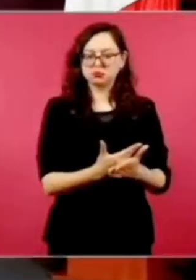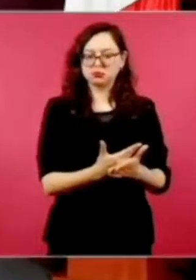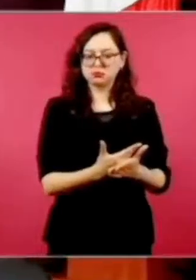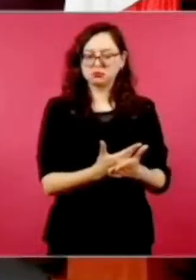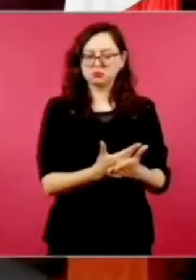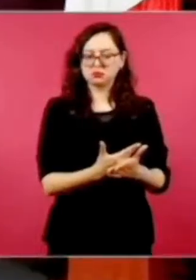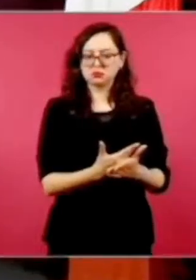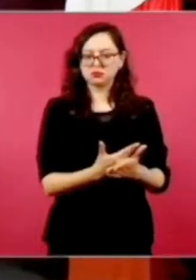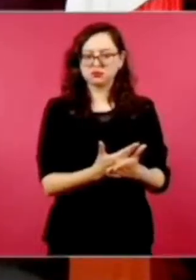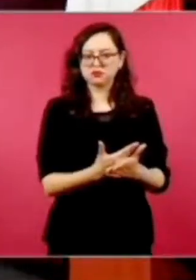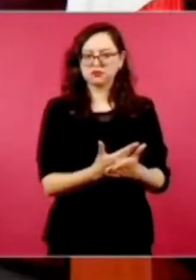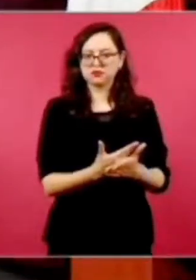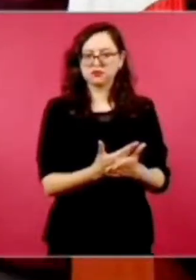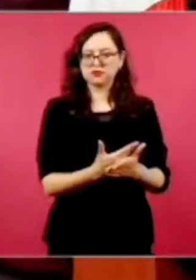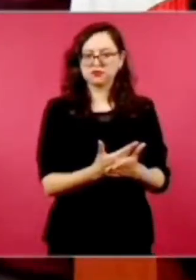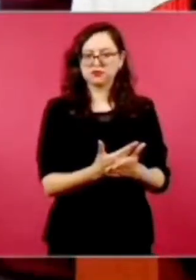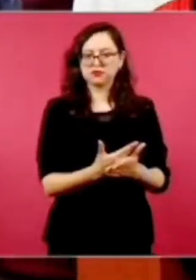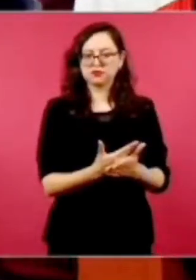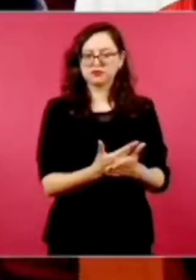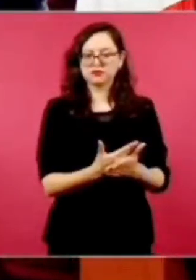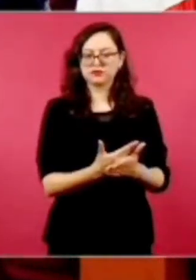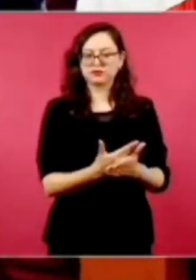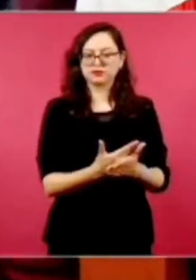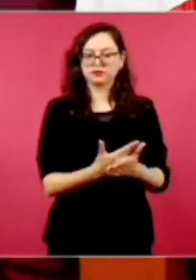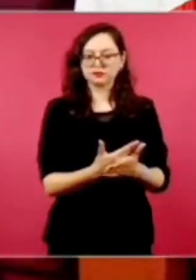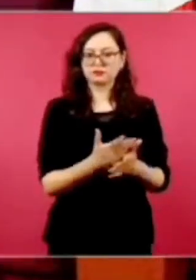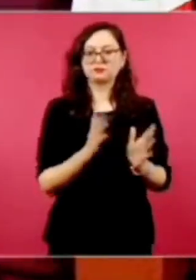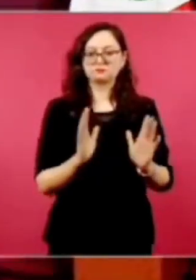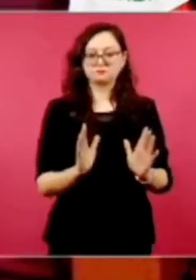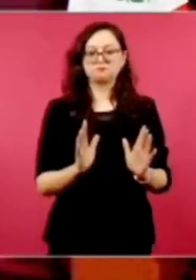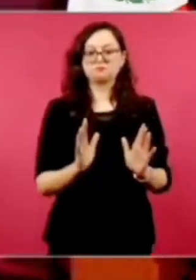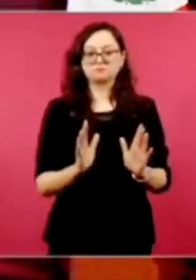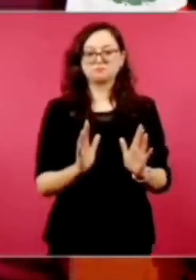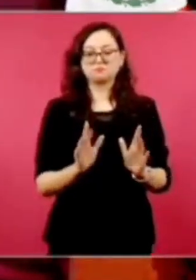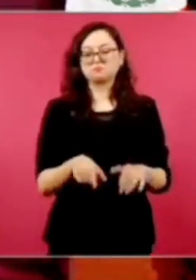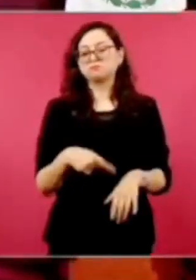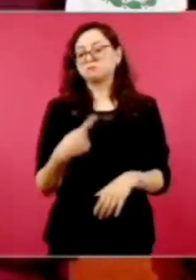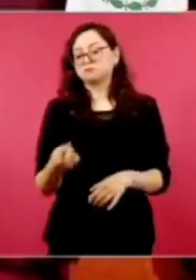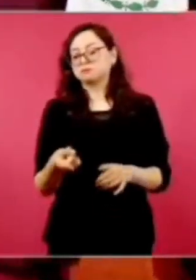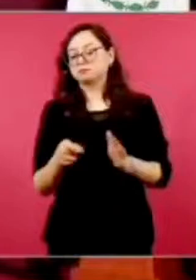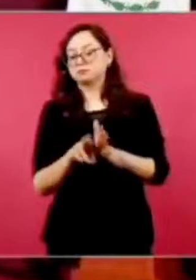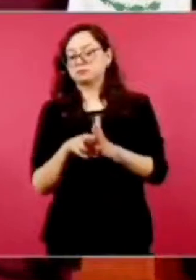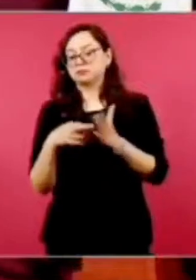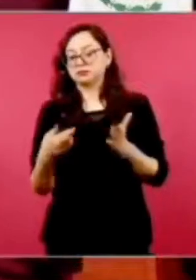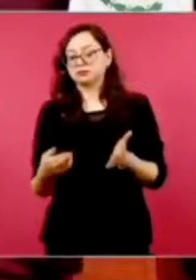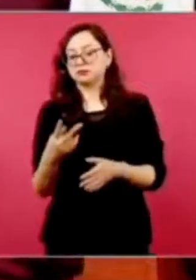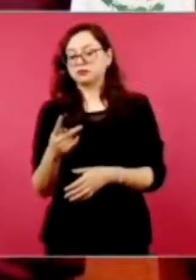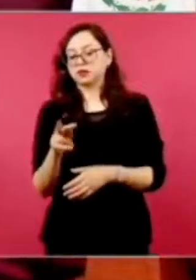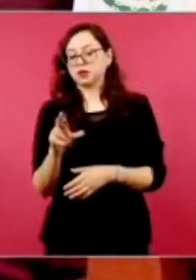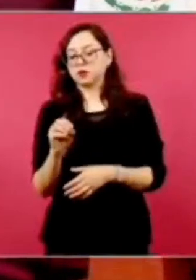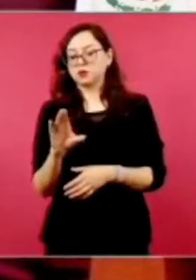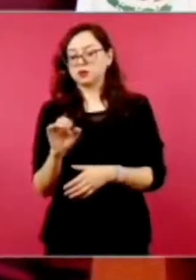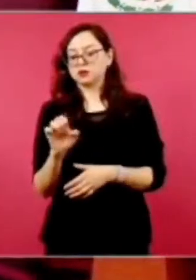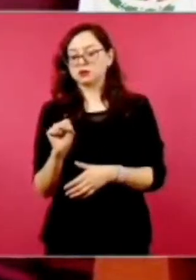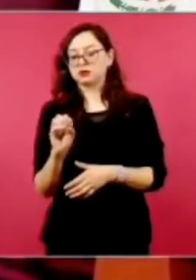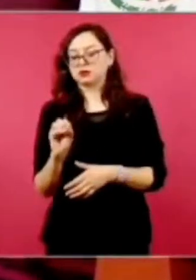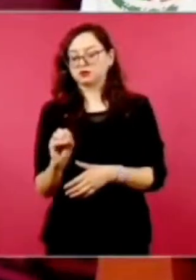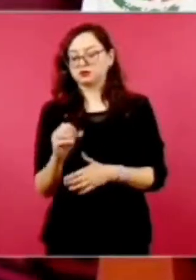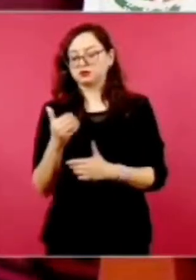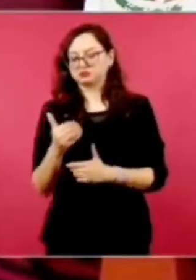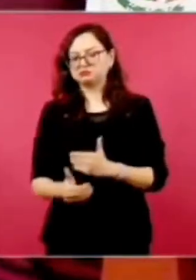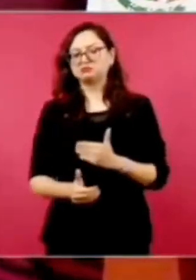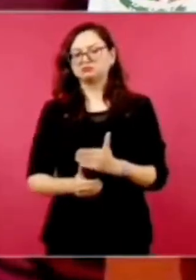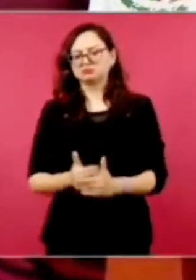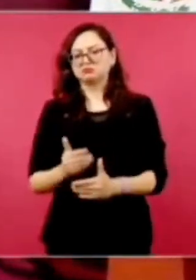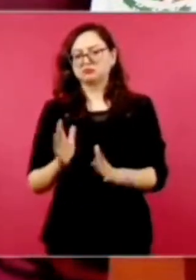porque el proceso fue muy buena revista, sobre todo en el cuestionamiento